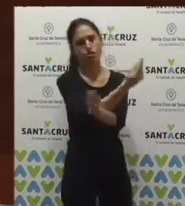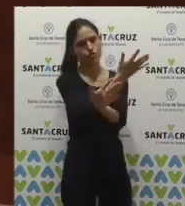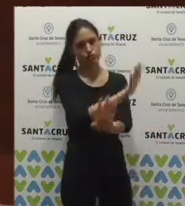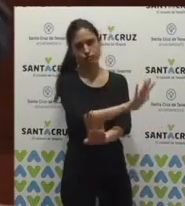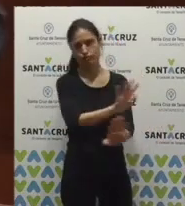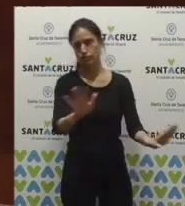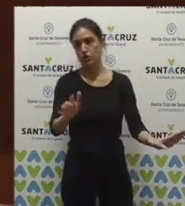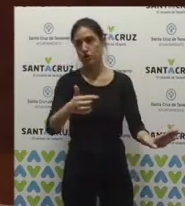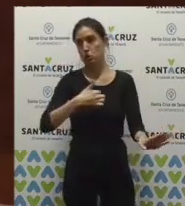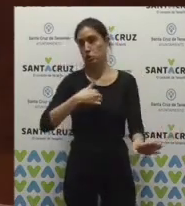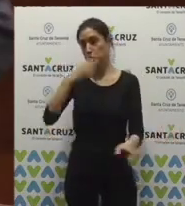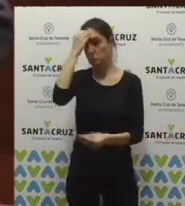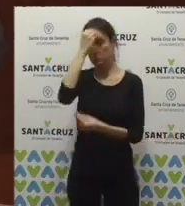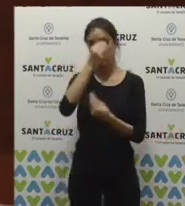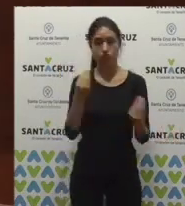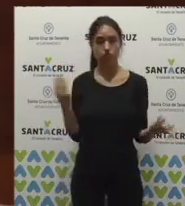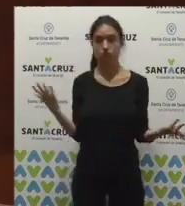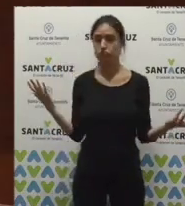voy